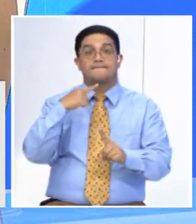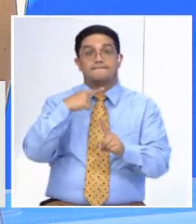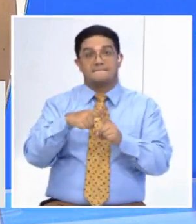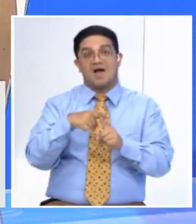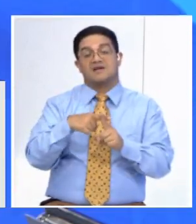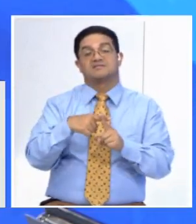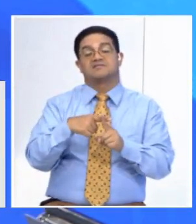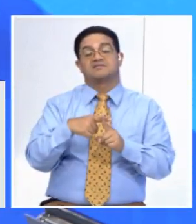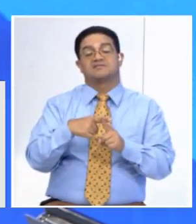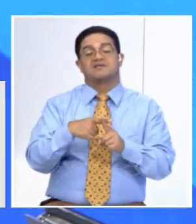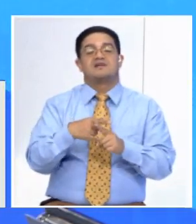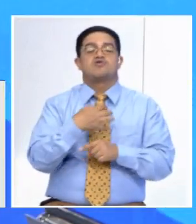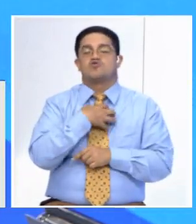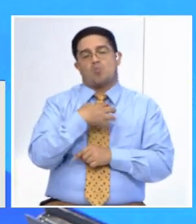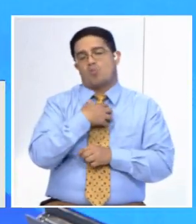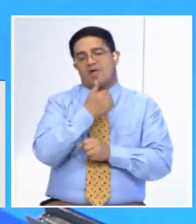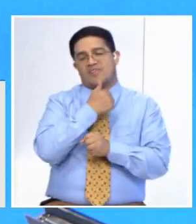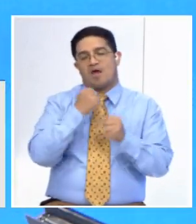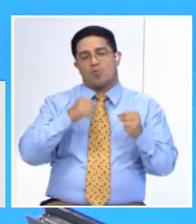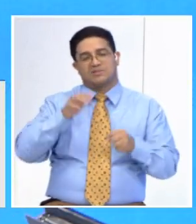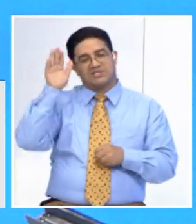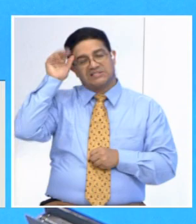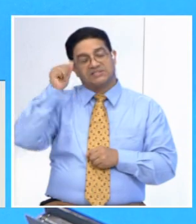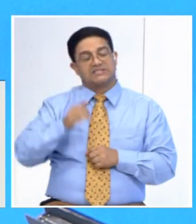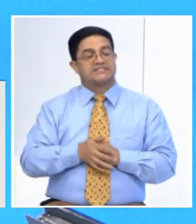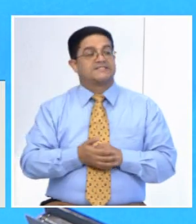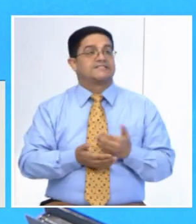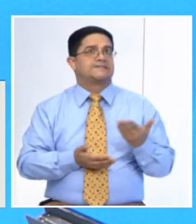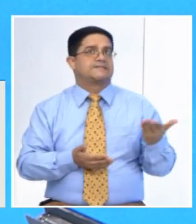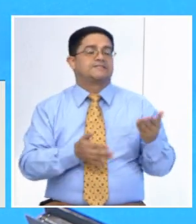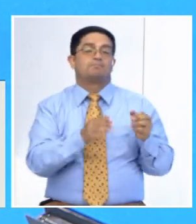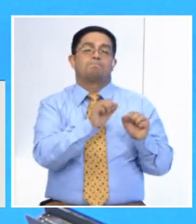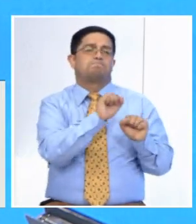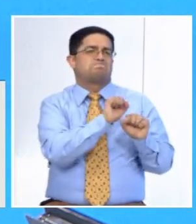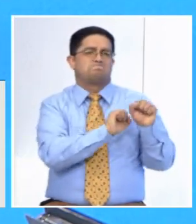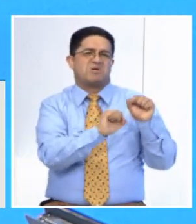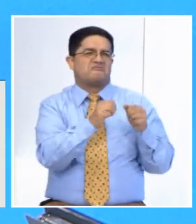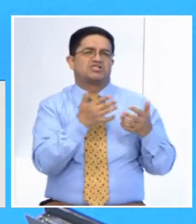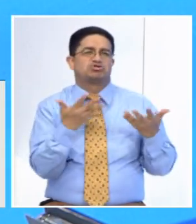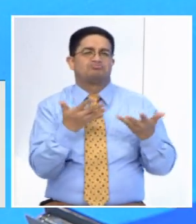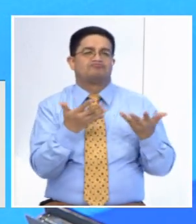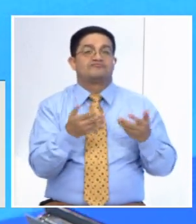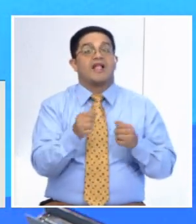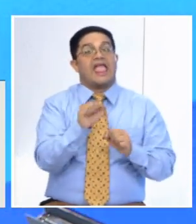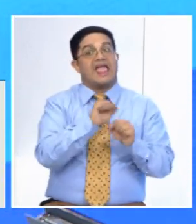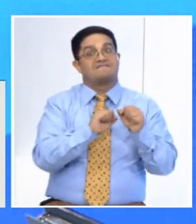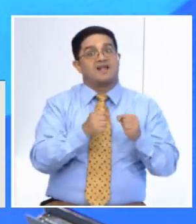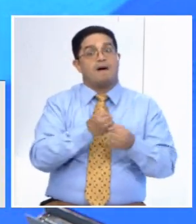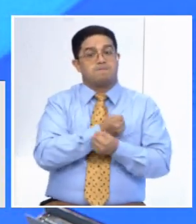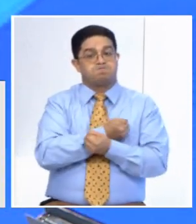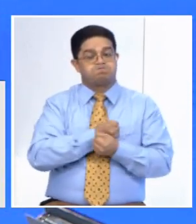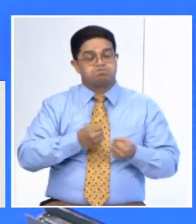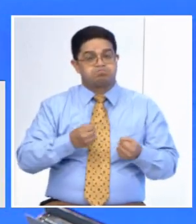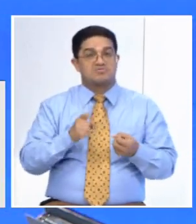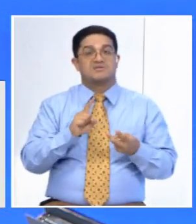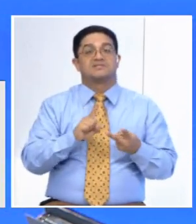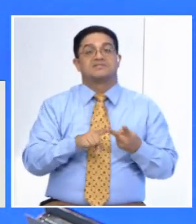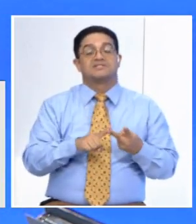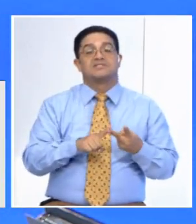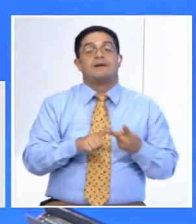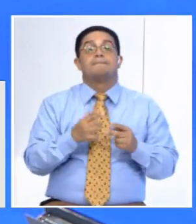pélvico? Prevención. Evitar obesidad, evitar